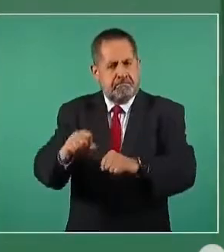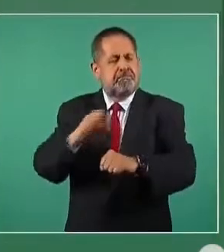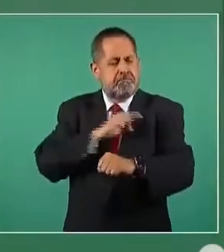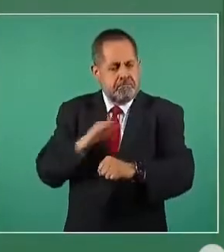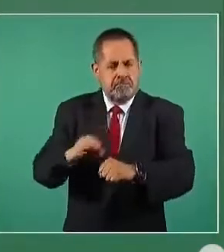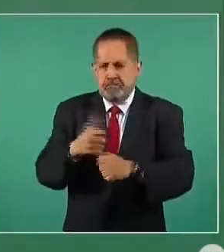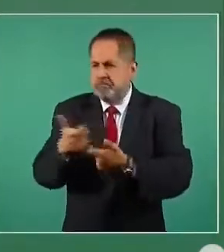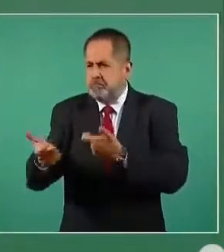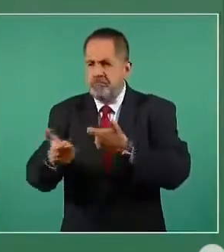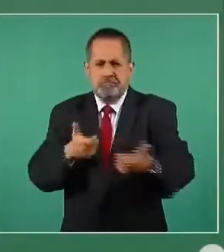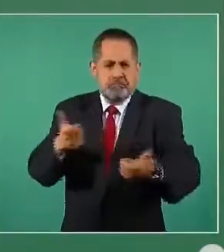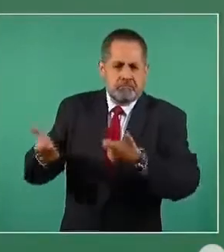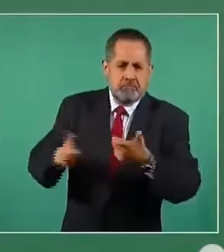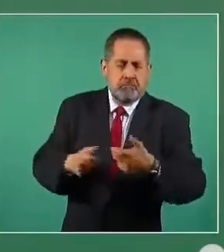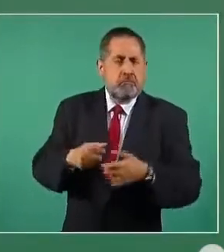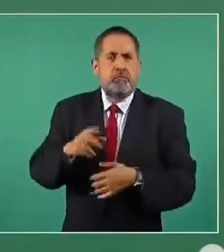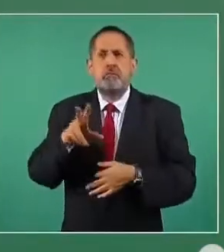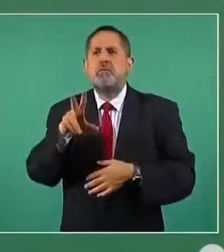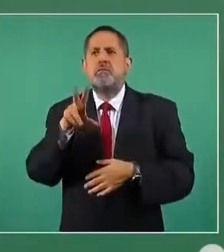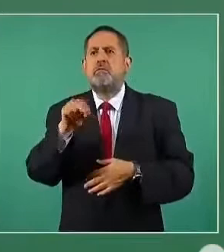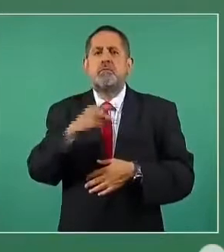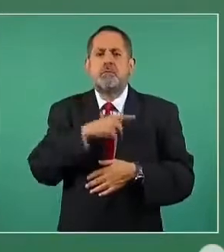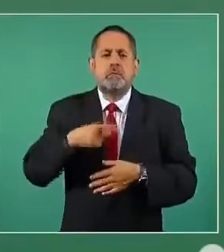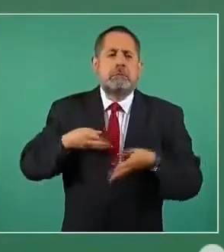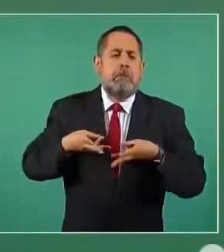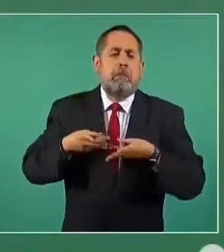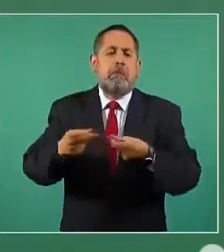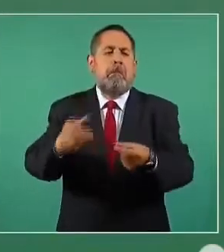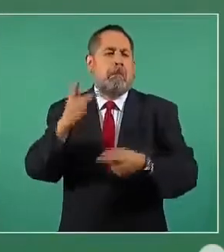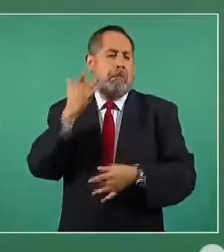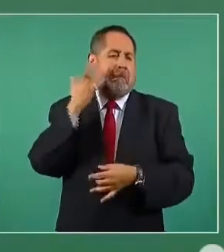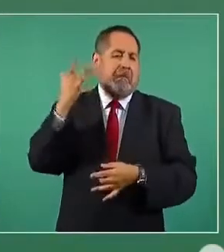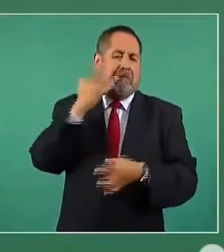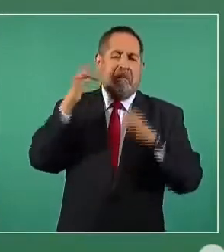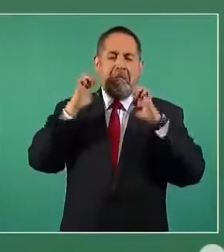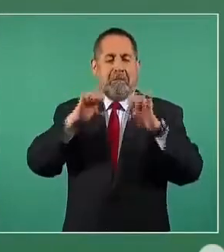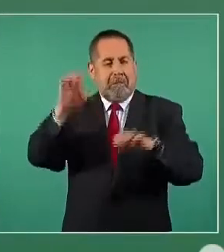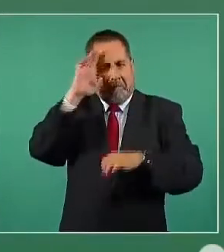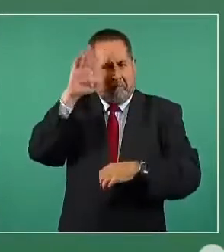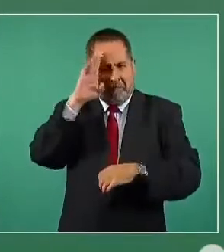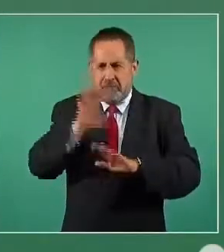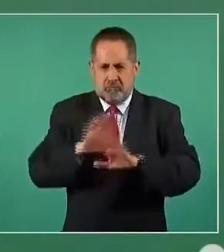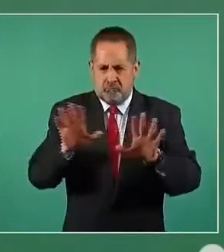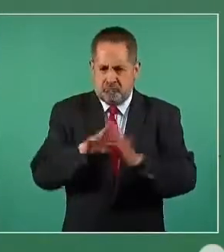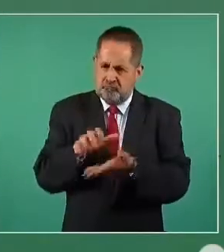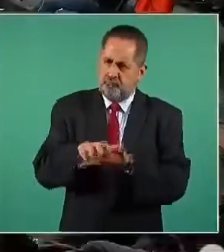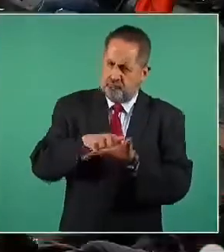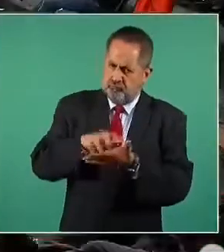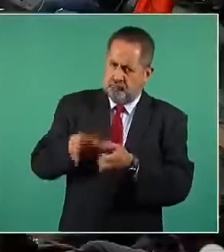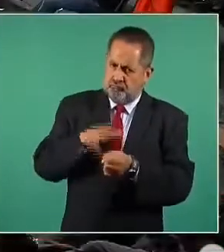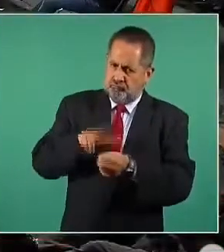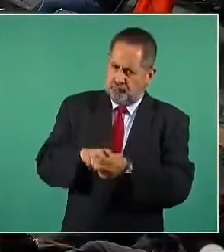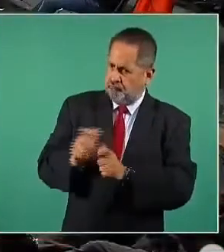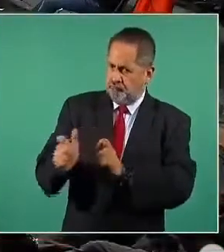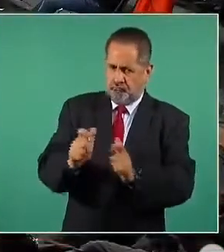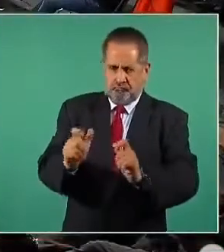hay gastos excesivos, extravagantes en el gobierno. Ok, aprovechando que está aquí el procurador Ricardo